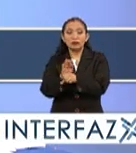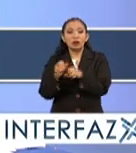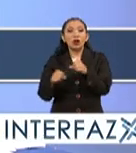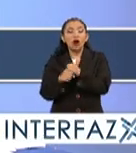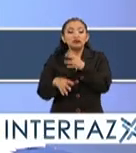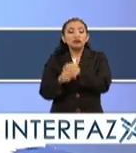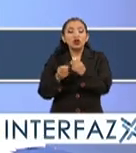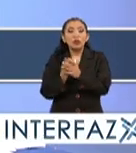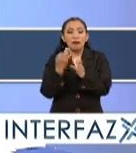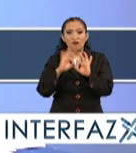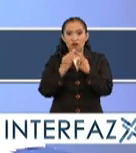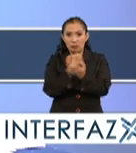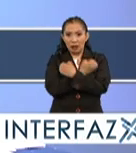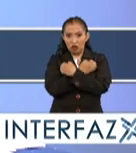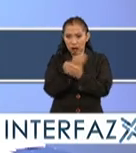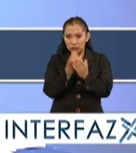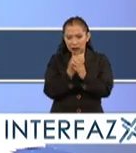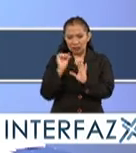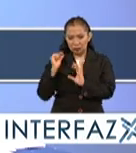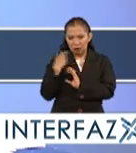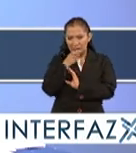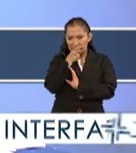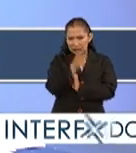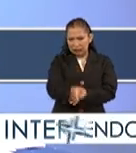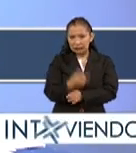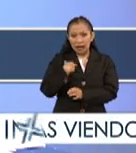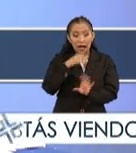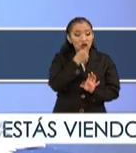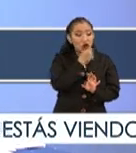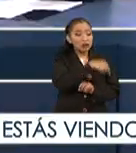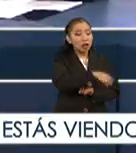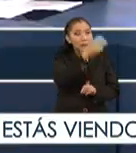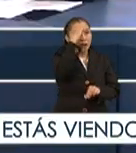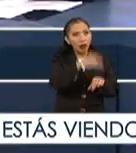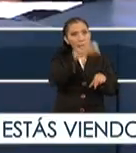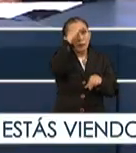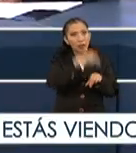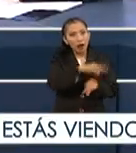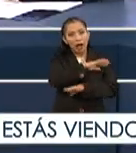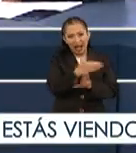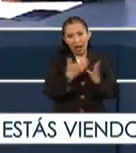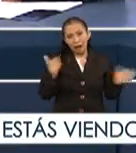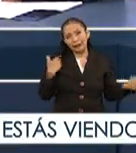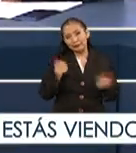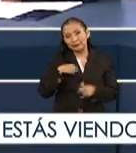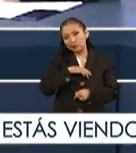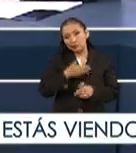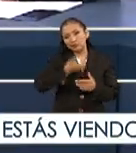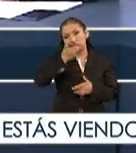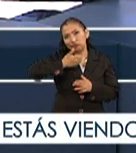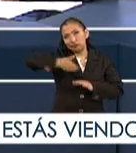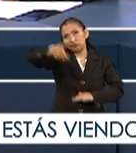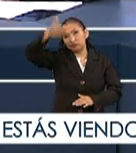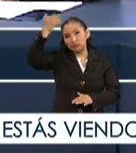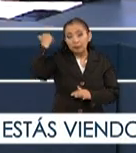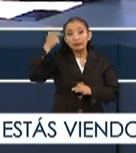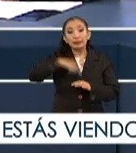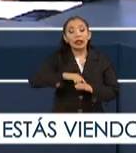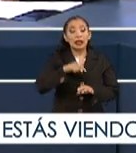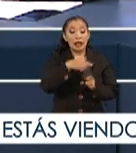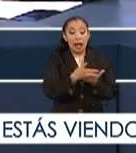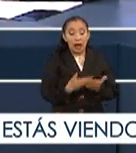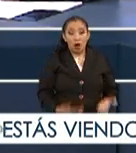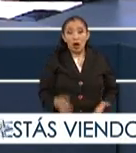con una nueva pedagogía. Tú lo mencionabas muy bien hace un momento. En lugar de que los niños memoricen, como nos tocó a muchos de nosotros en el